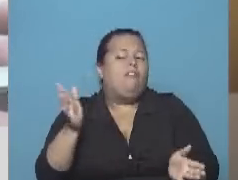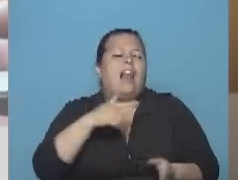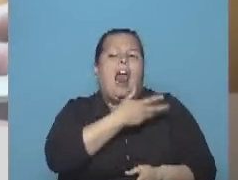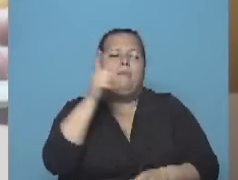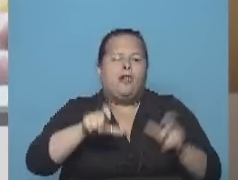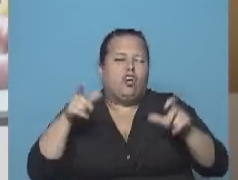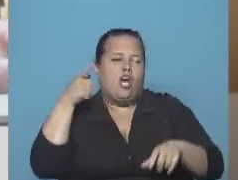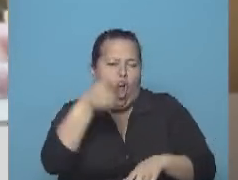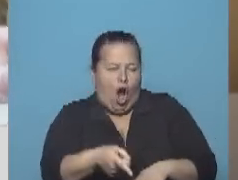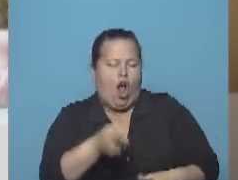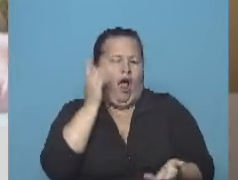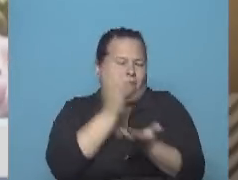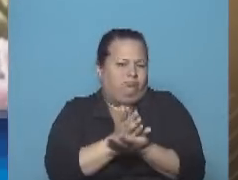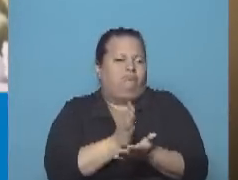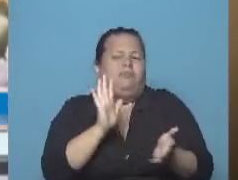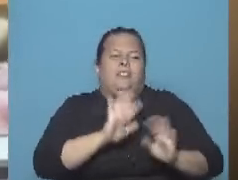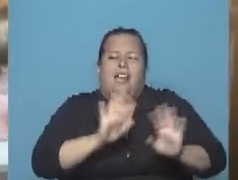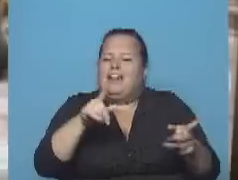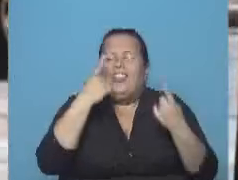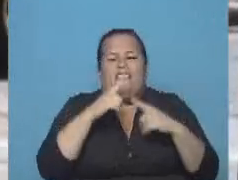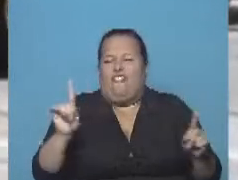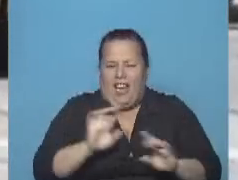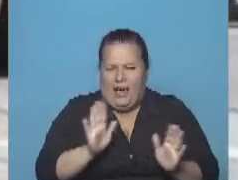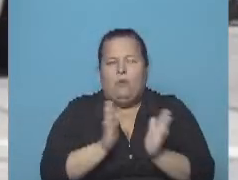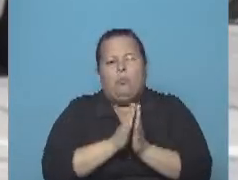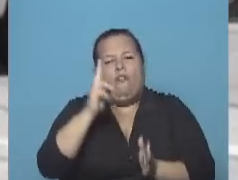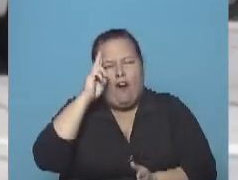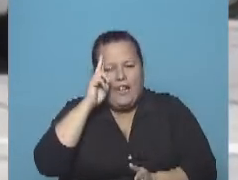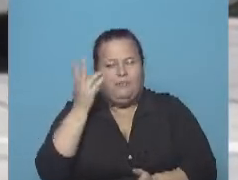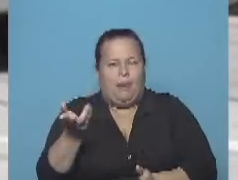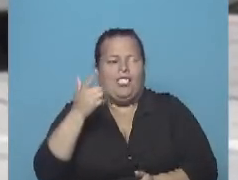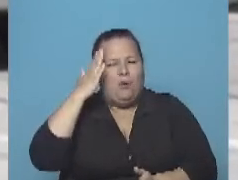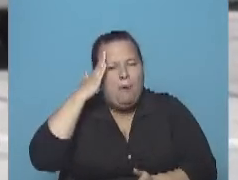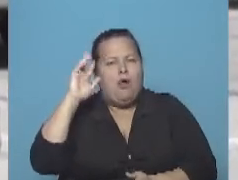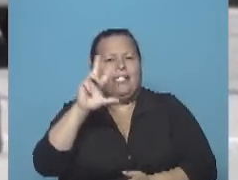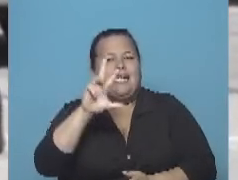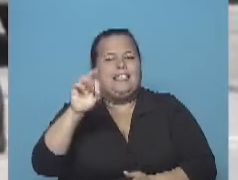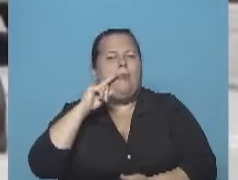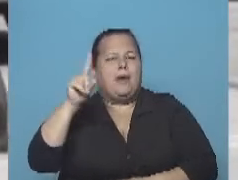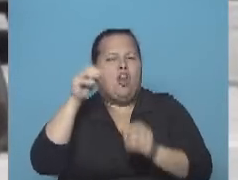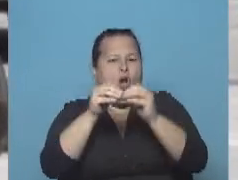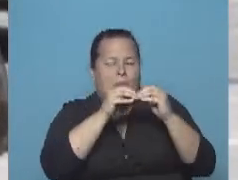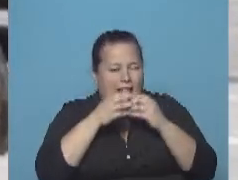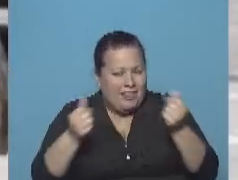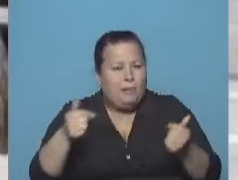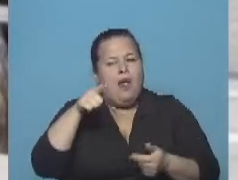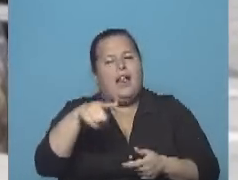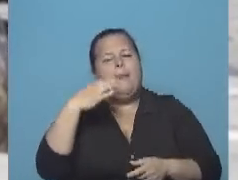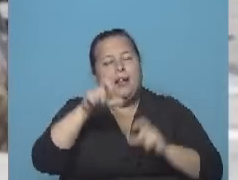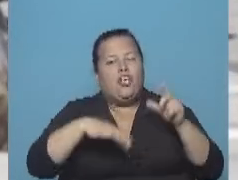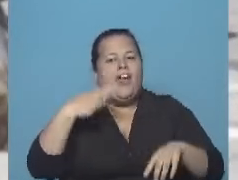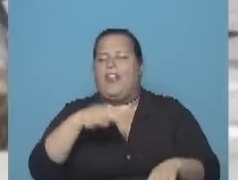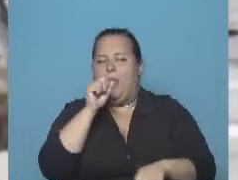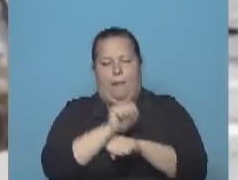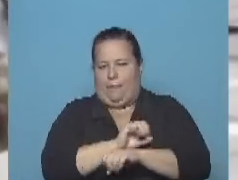sociedad lo condenó o sea es otra cosa por respeto y la memoria de los 30,000 compañeros esta gente tiene que estar en